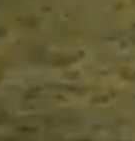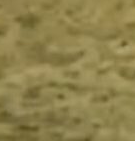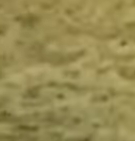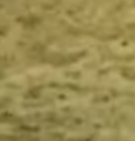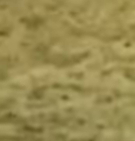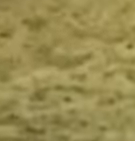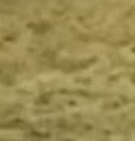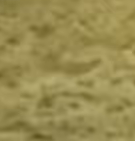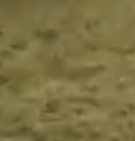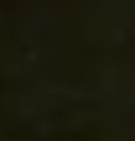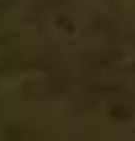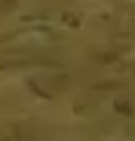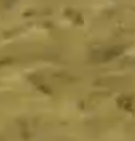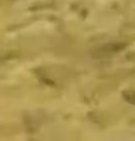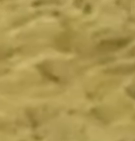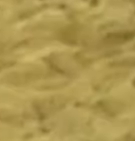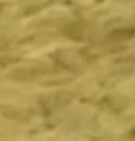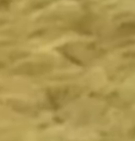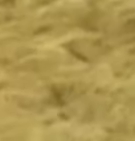Próximamente.